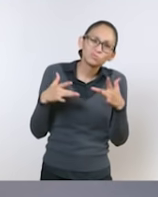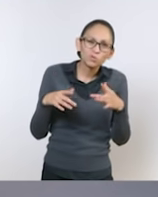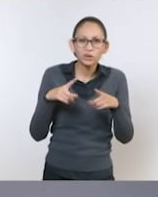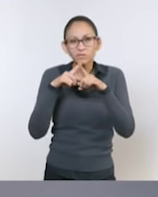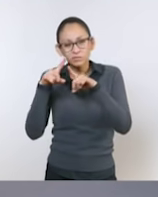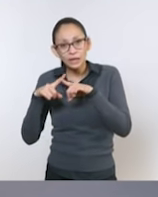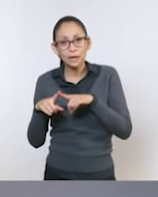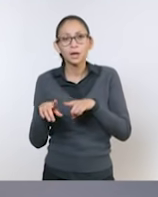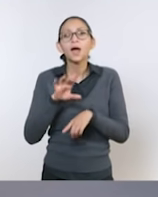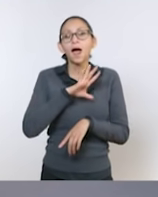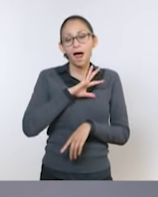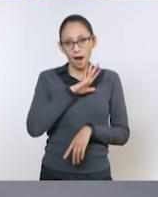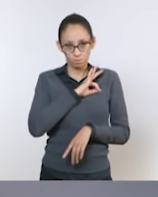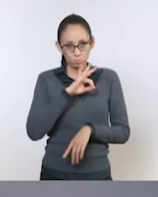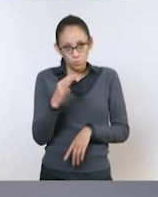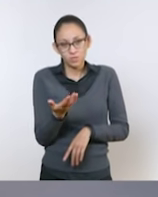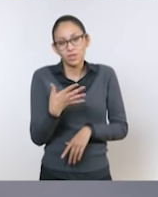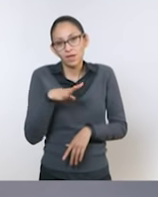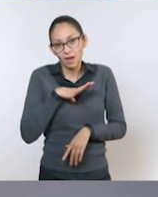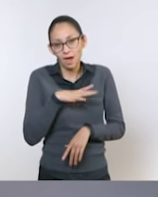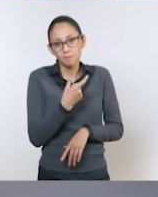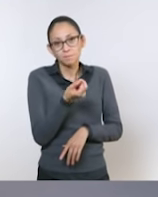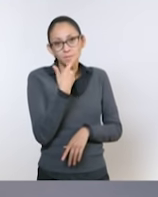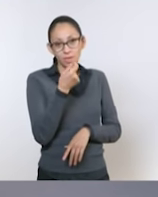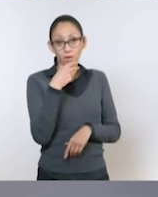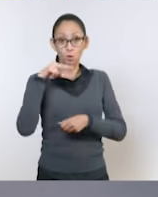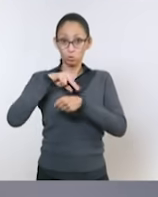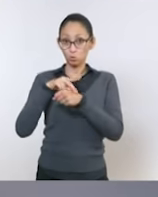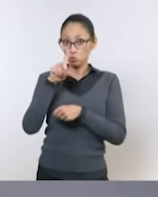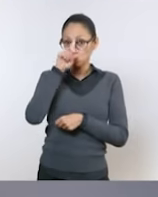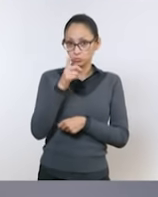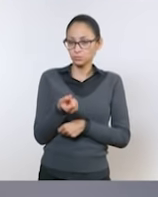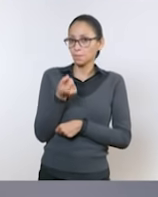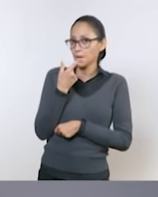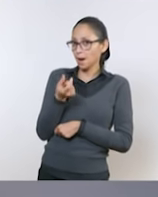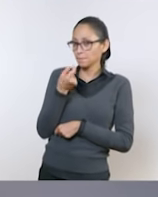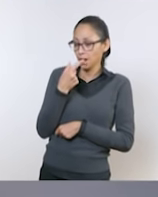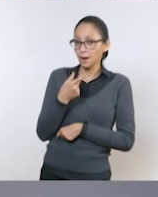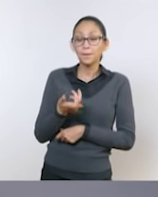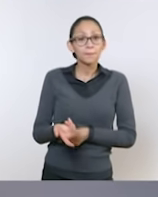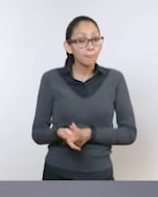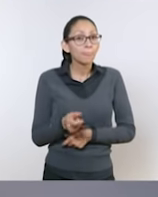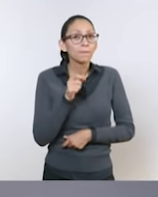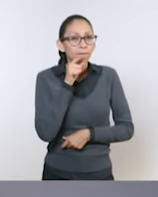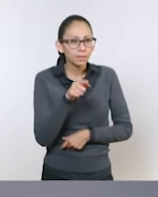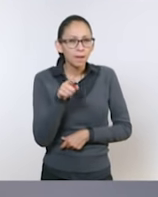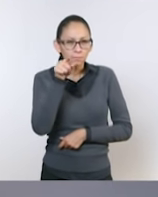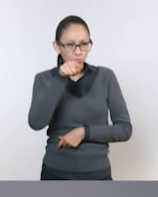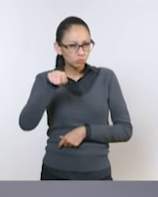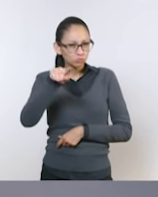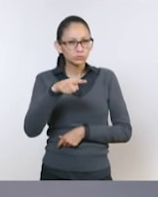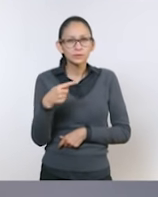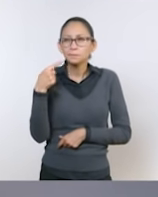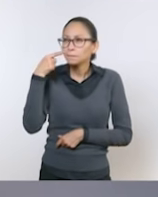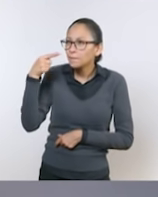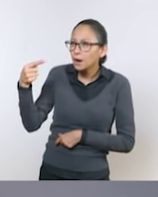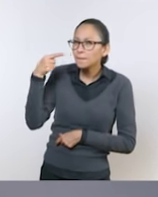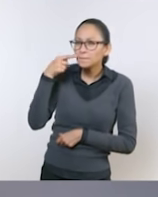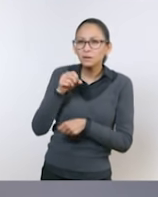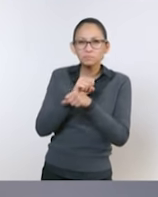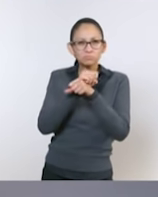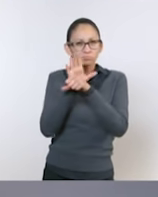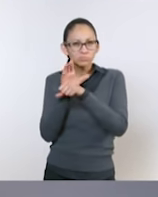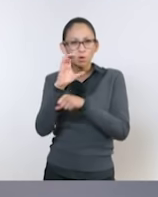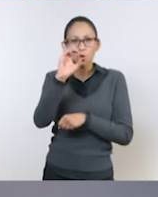existen medicamentos adecuados que debe de recetar la persona de salud. Seguramente también hemos